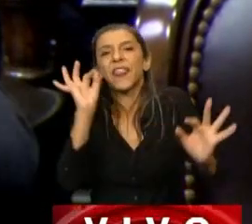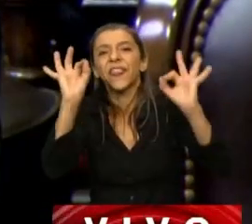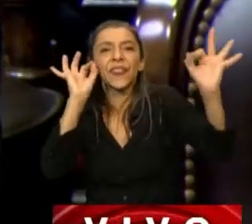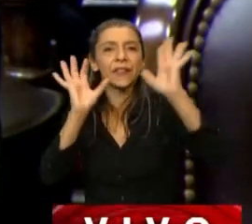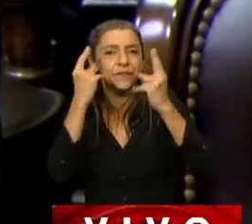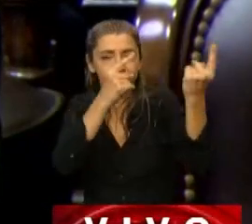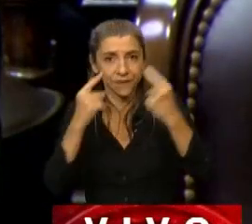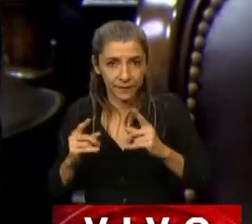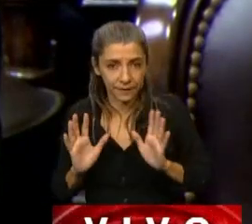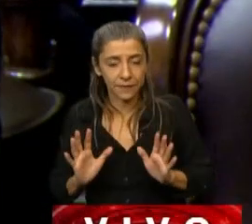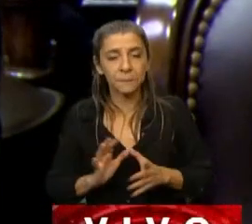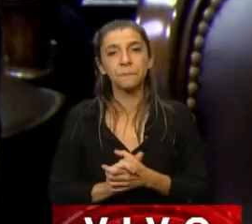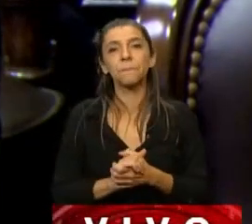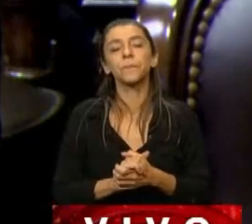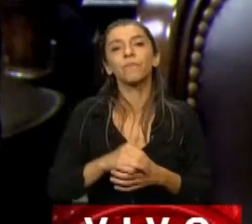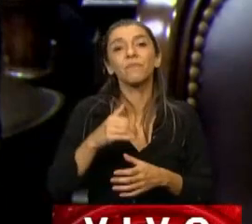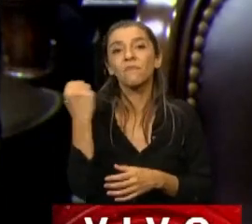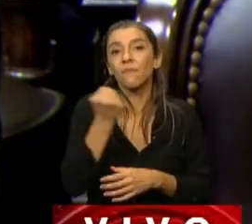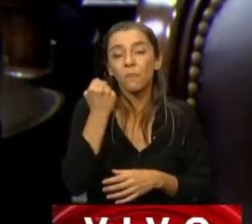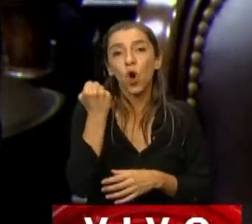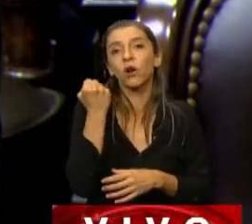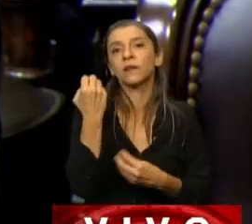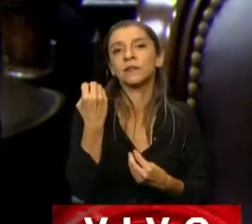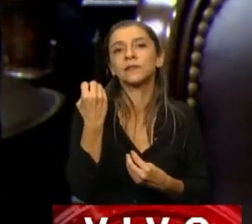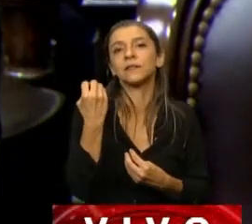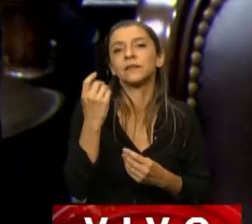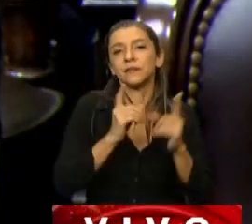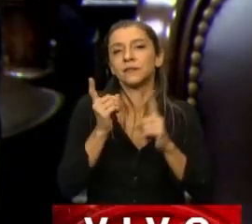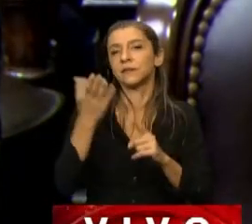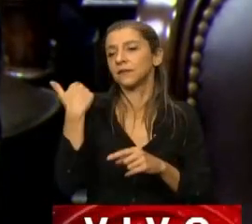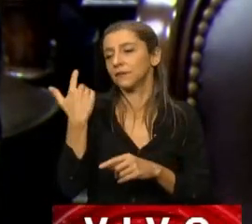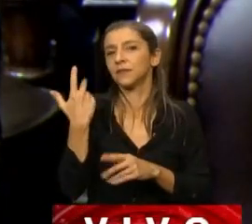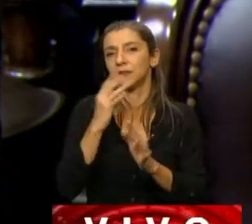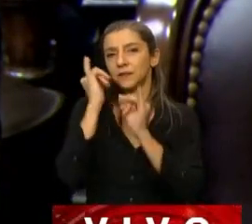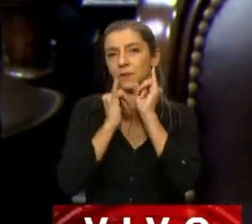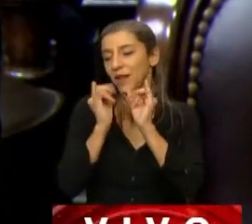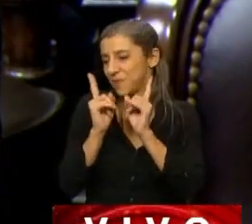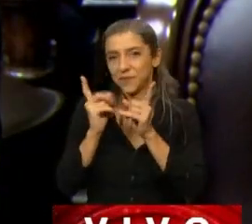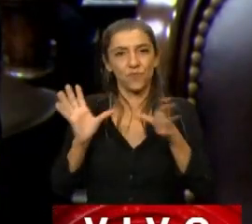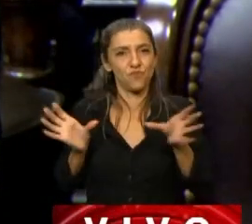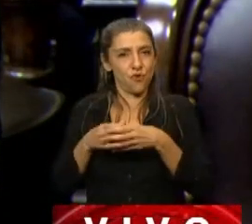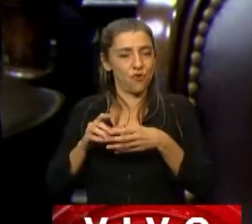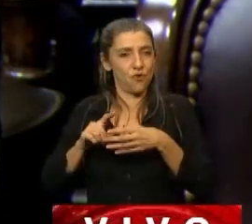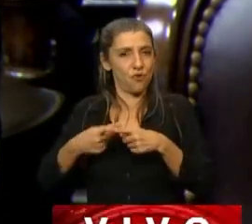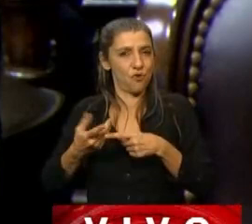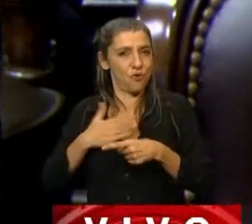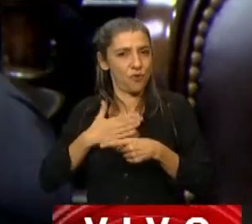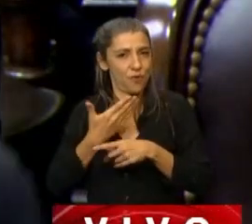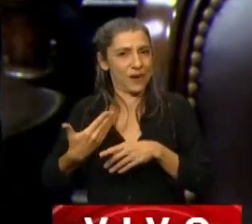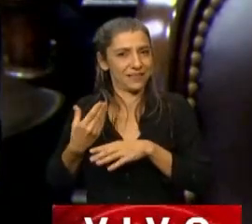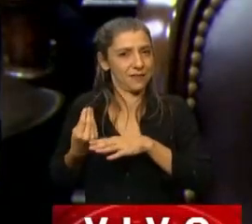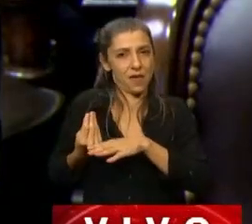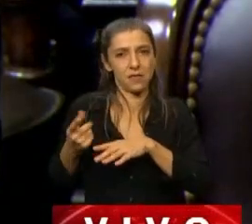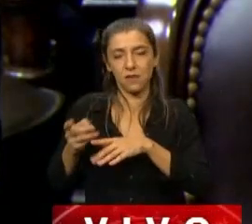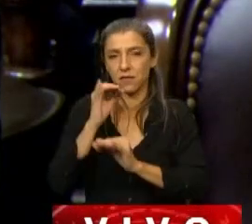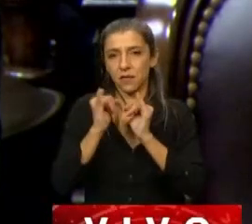y que es muy importante algo que en algún momento dijo nuestro presidente de bloque. Las diferencias que